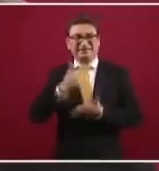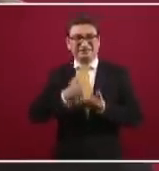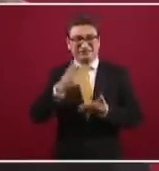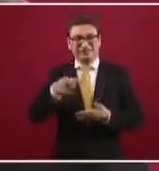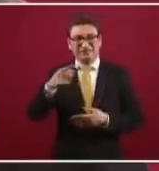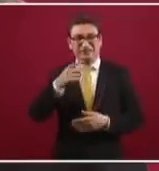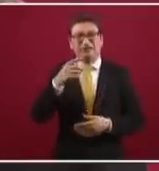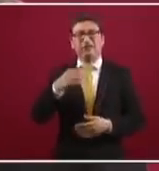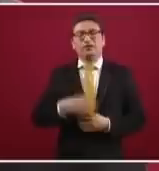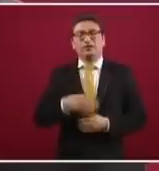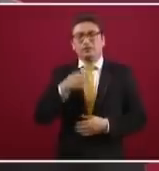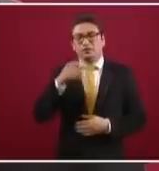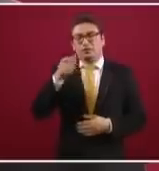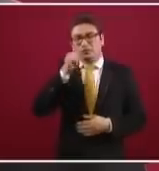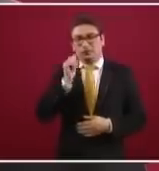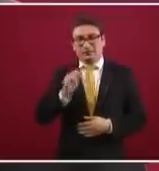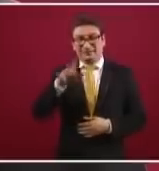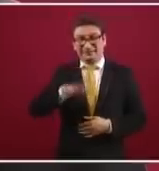gobierno.